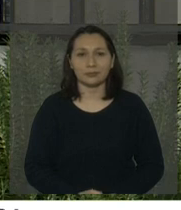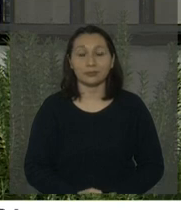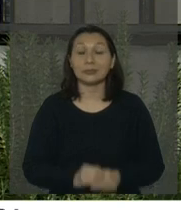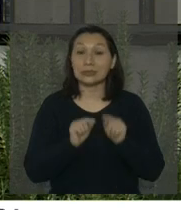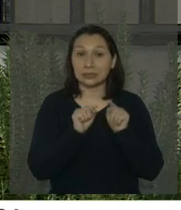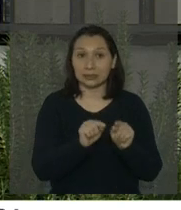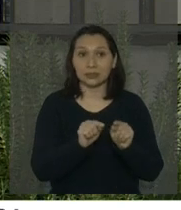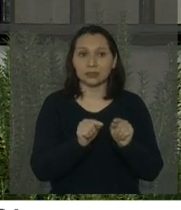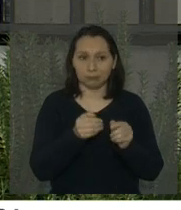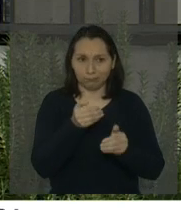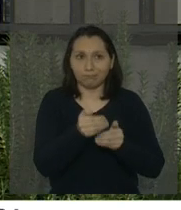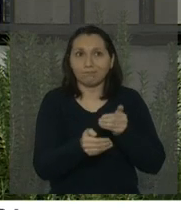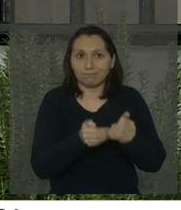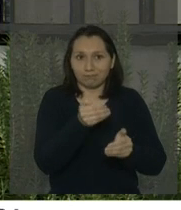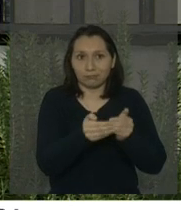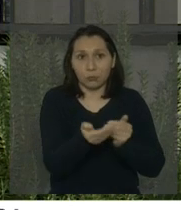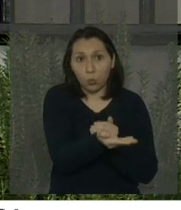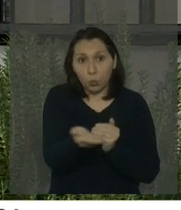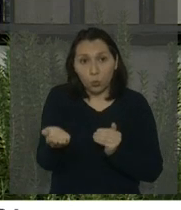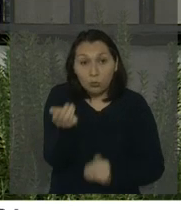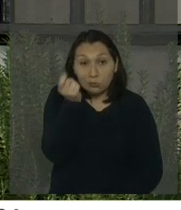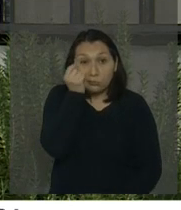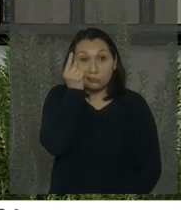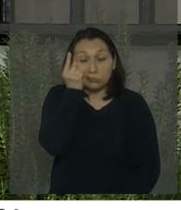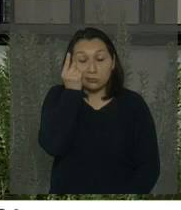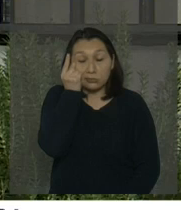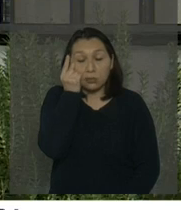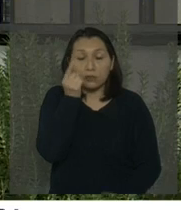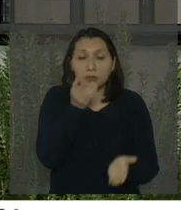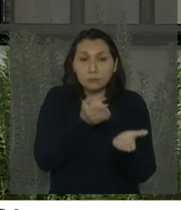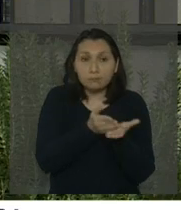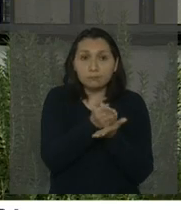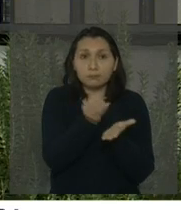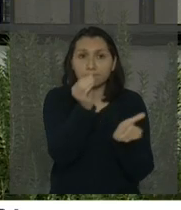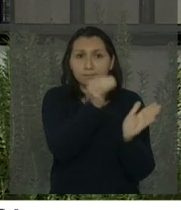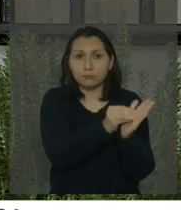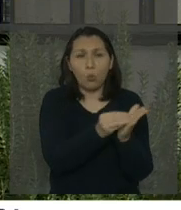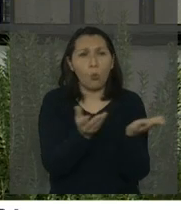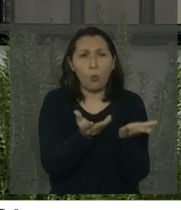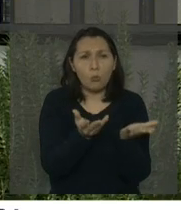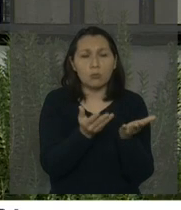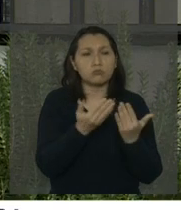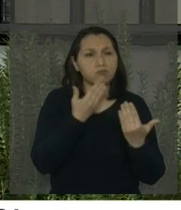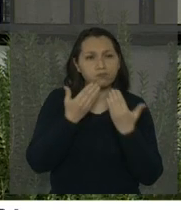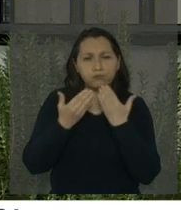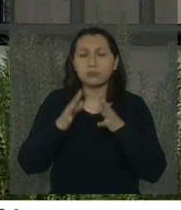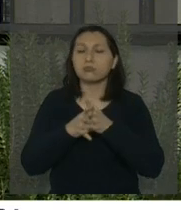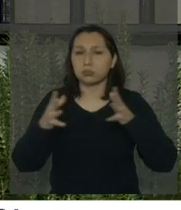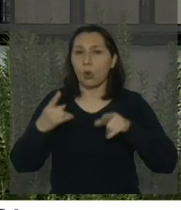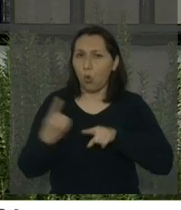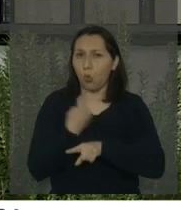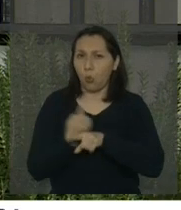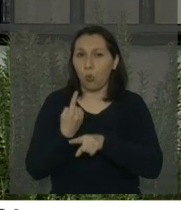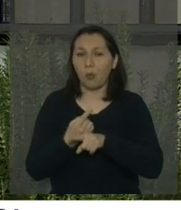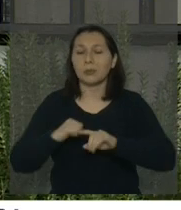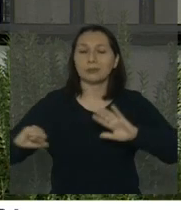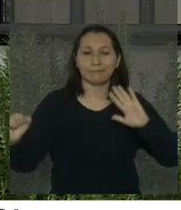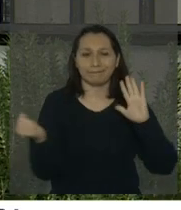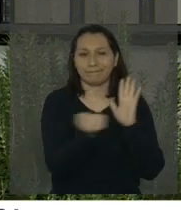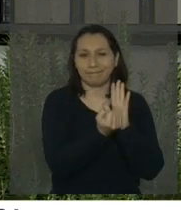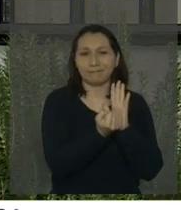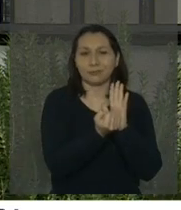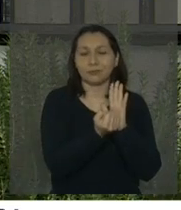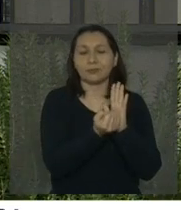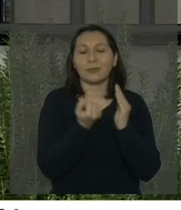Estos avances, como ustedes bien saben, se implementan con diálogo, con harta conversa. Es el sello que le queremos dar a